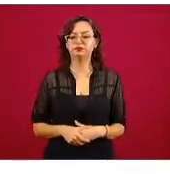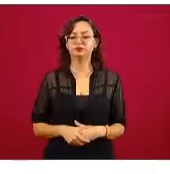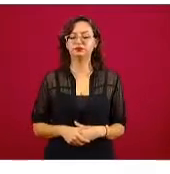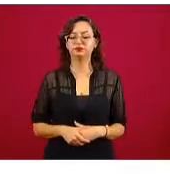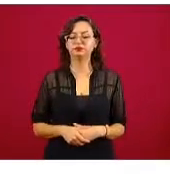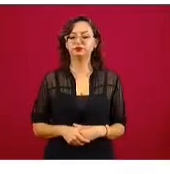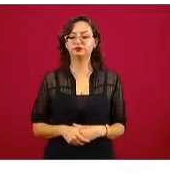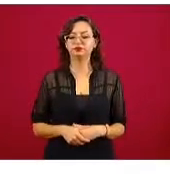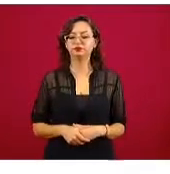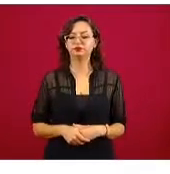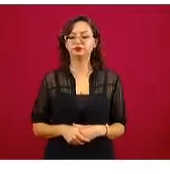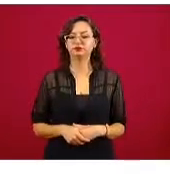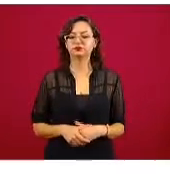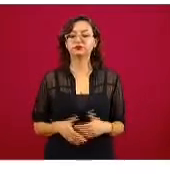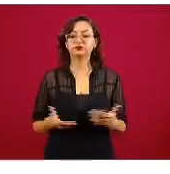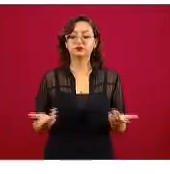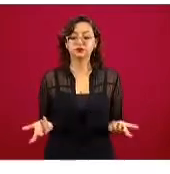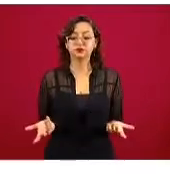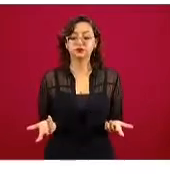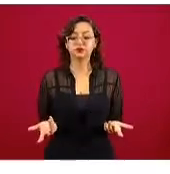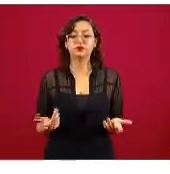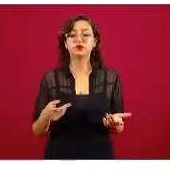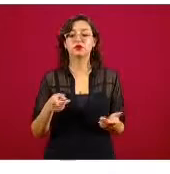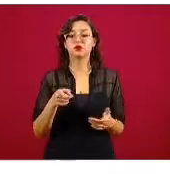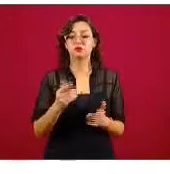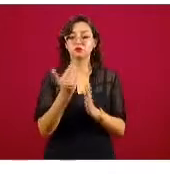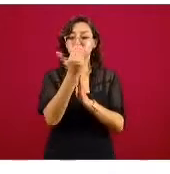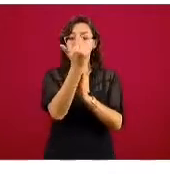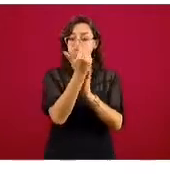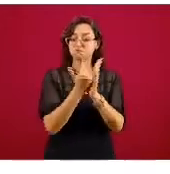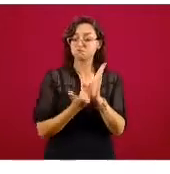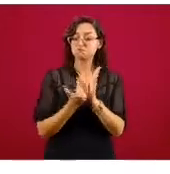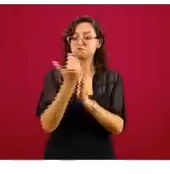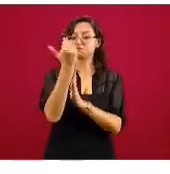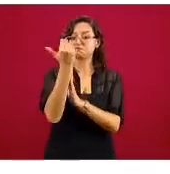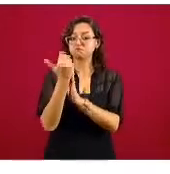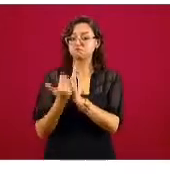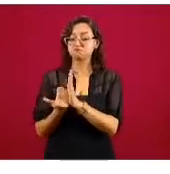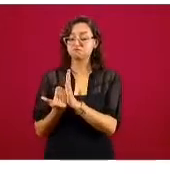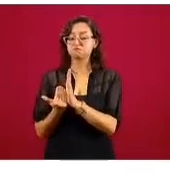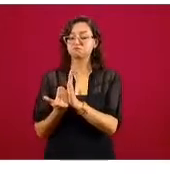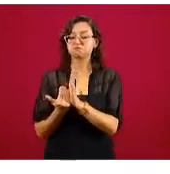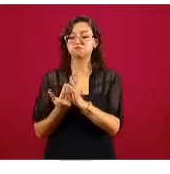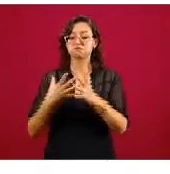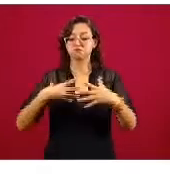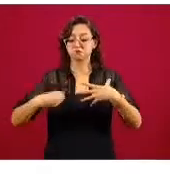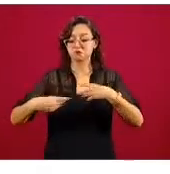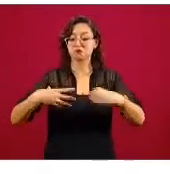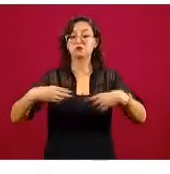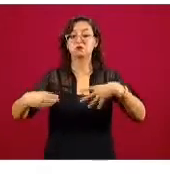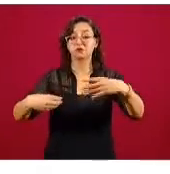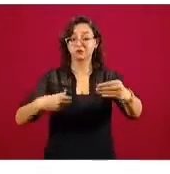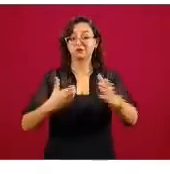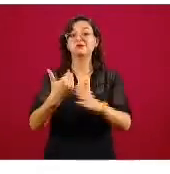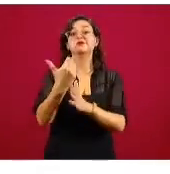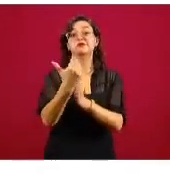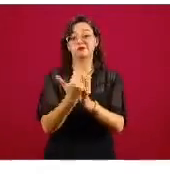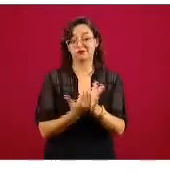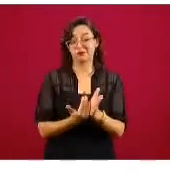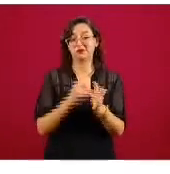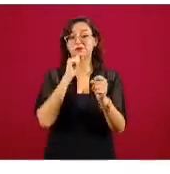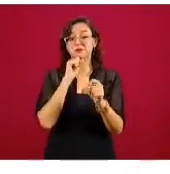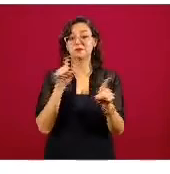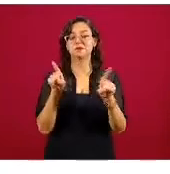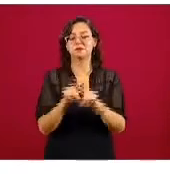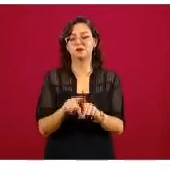Esto se traduce en una intensidad de reducción de los contagios que nos permite estimar